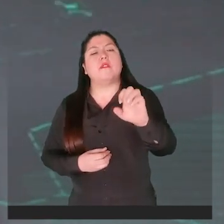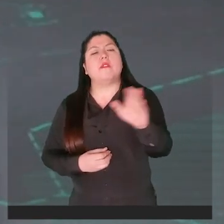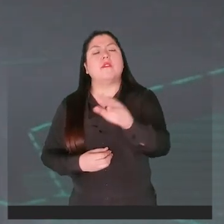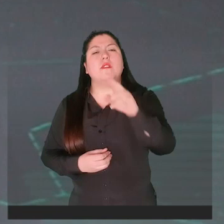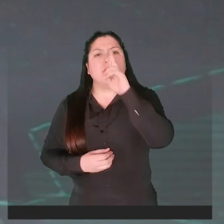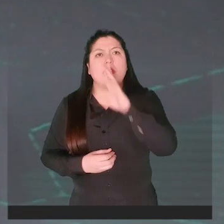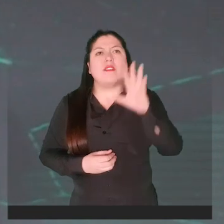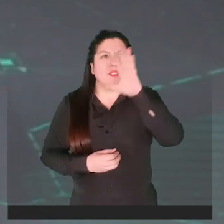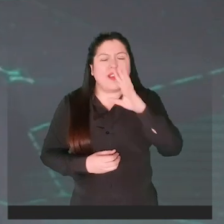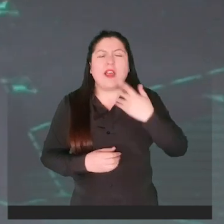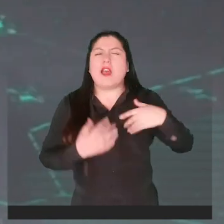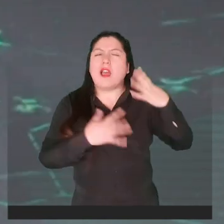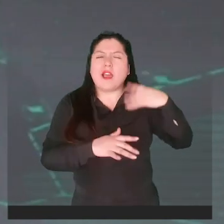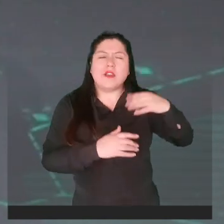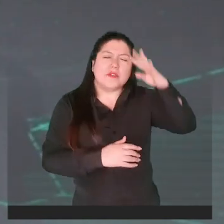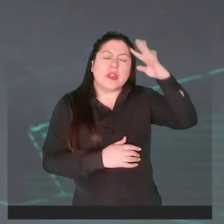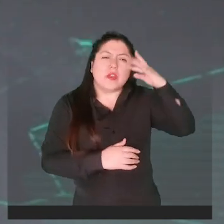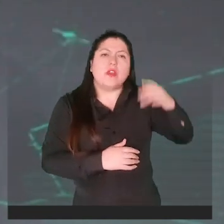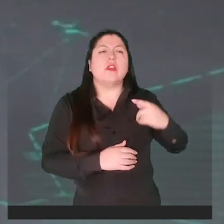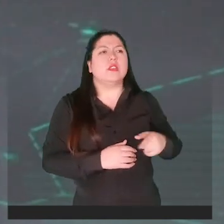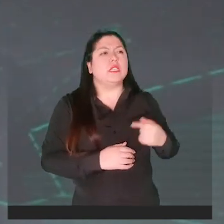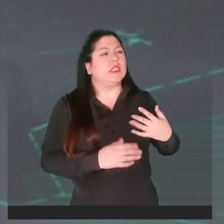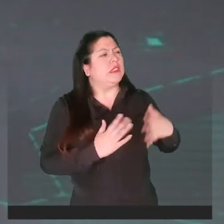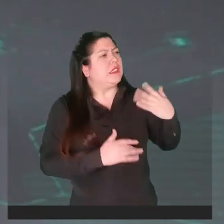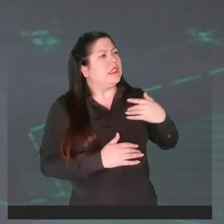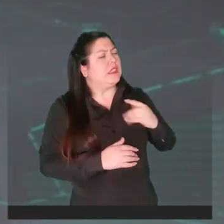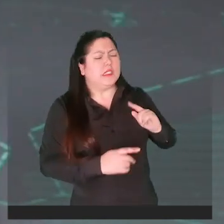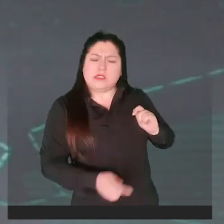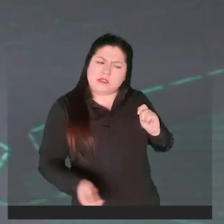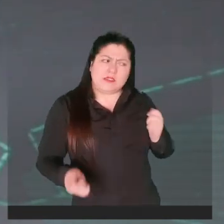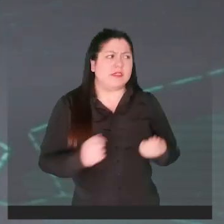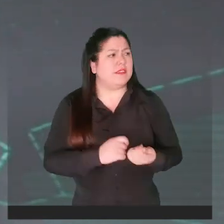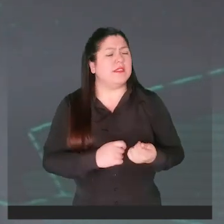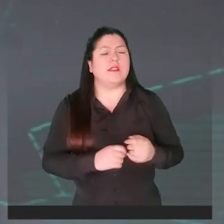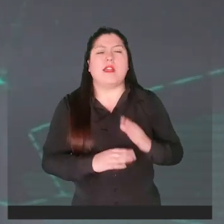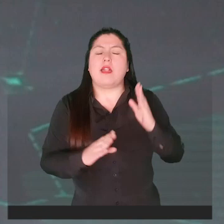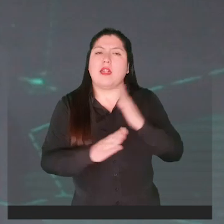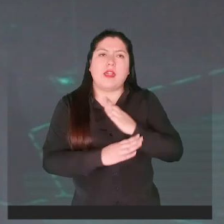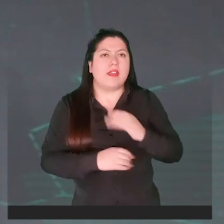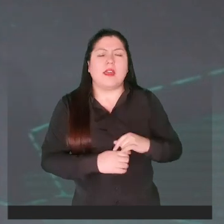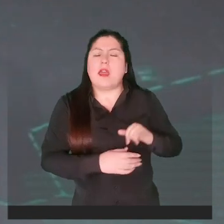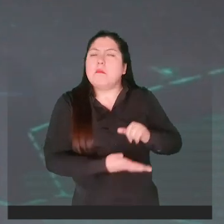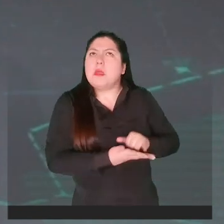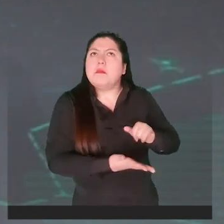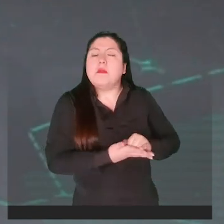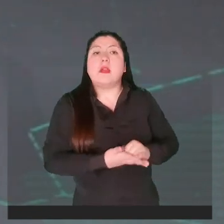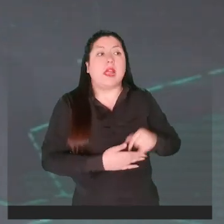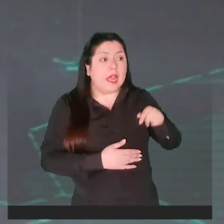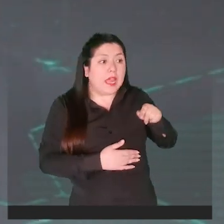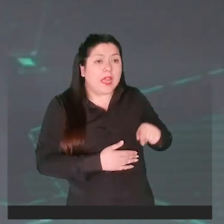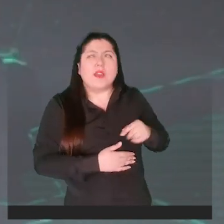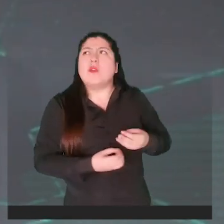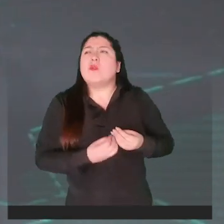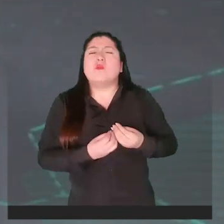ordenamiento constitucional cada vez más incluyente y más garantista. Sobre esa base, han sido